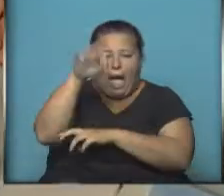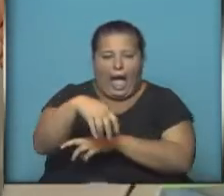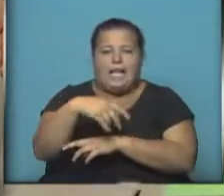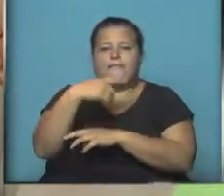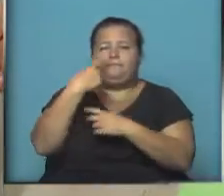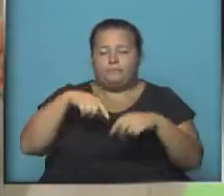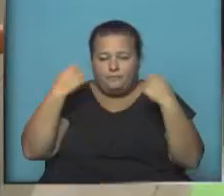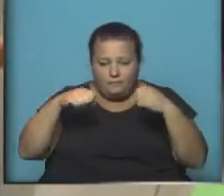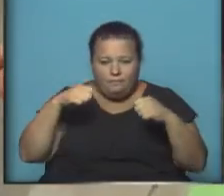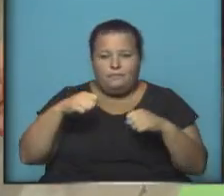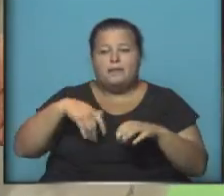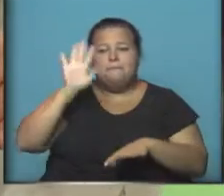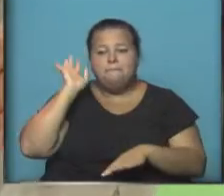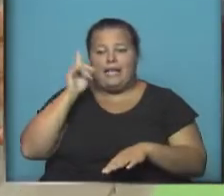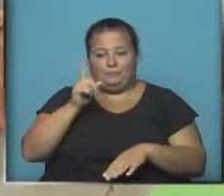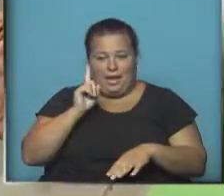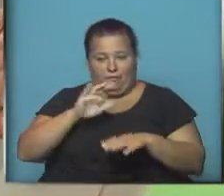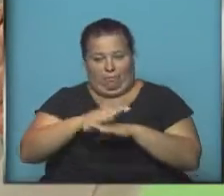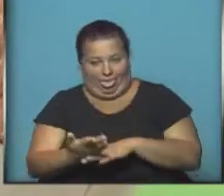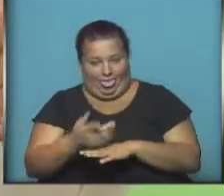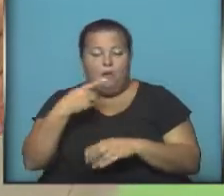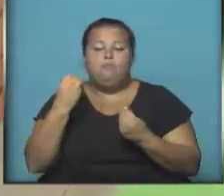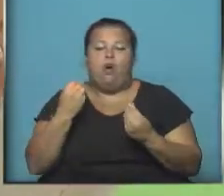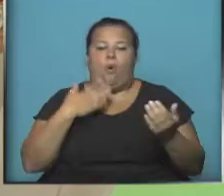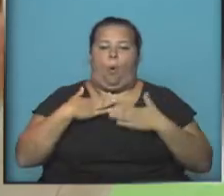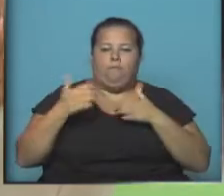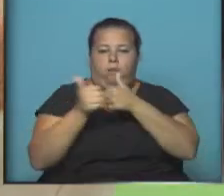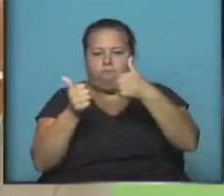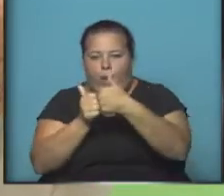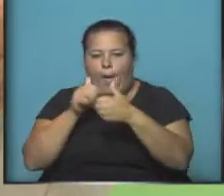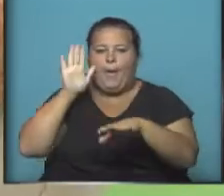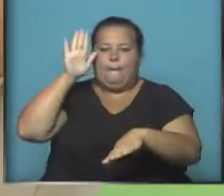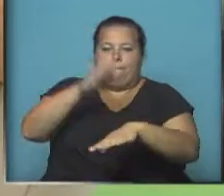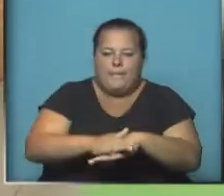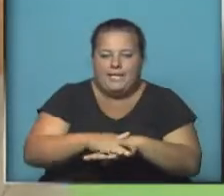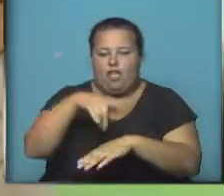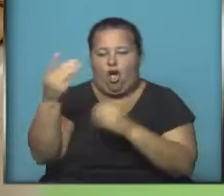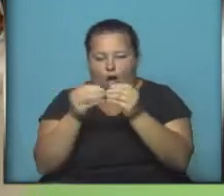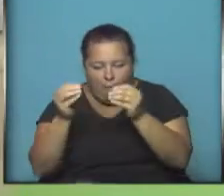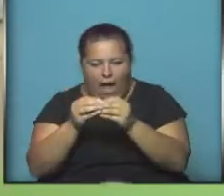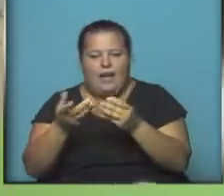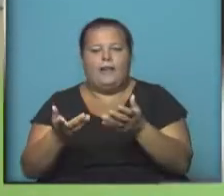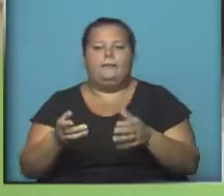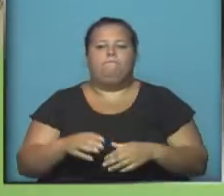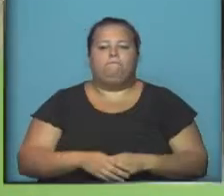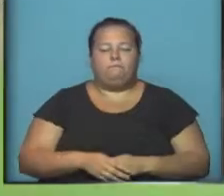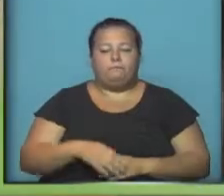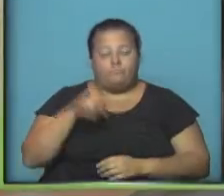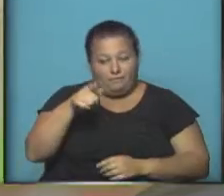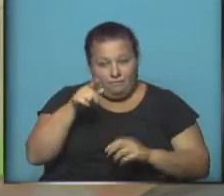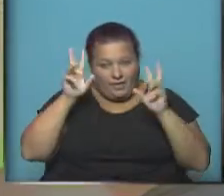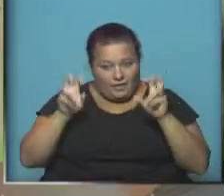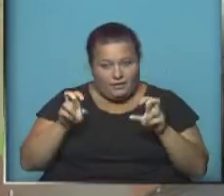otros deportes en el cual tienen más riesgo todavía de torcerse por el contacto físico, por pisar al contrario o a otra persona. En esos